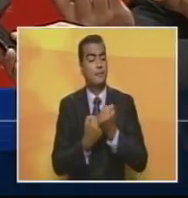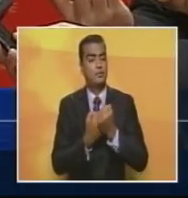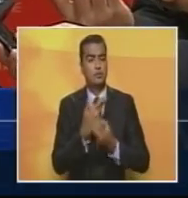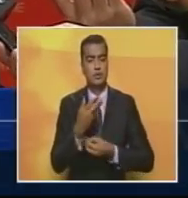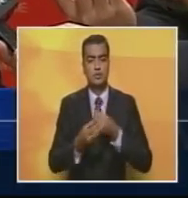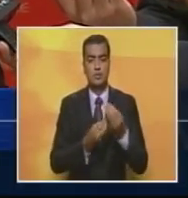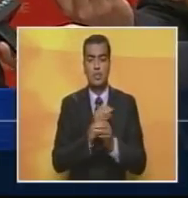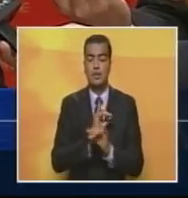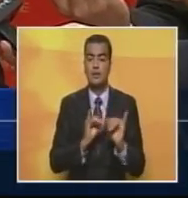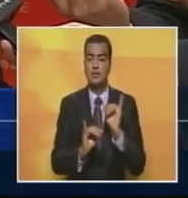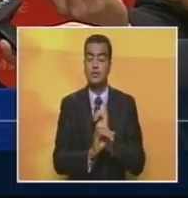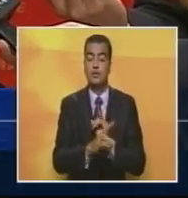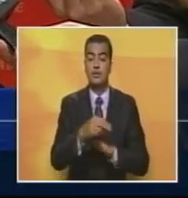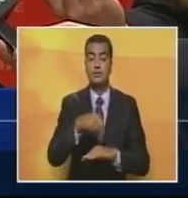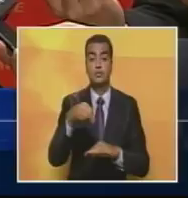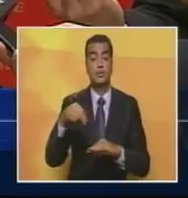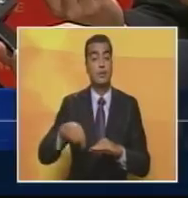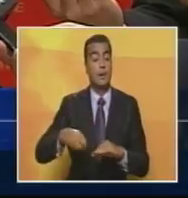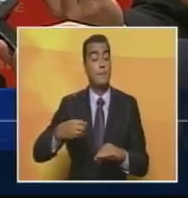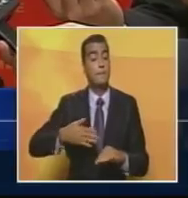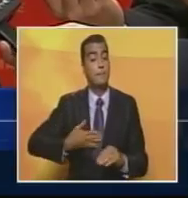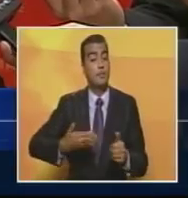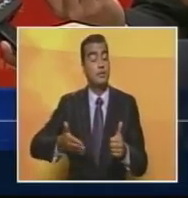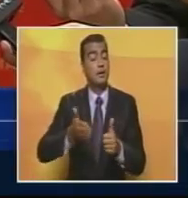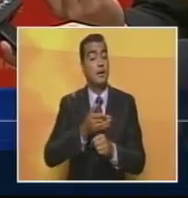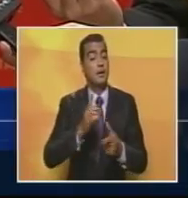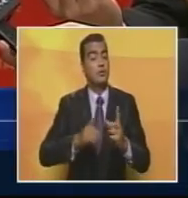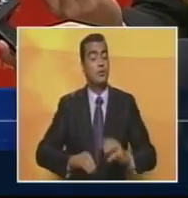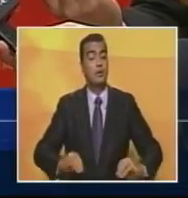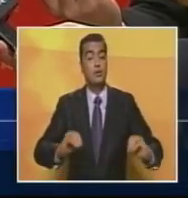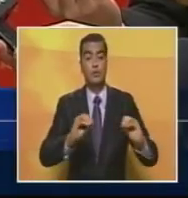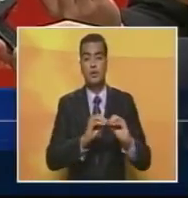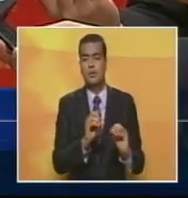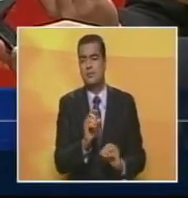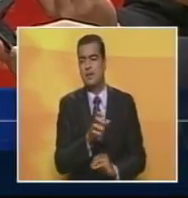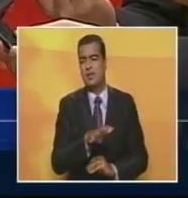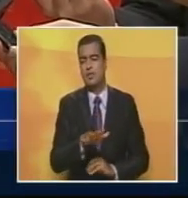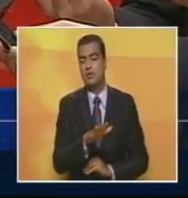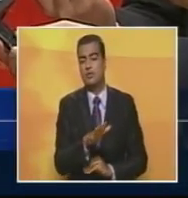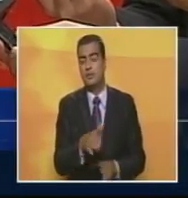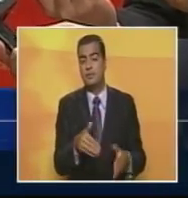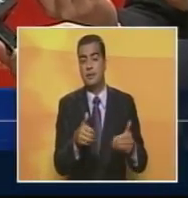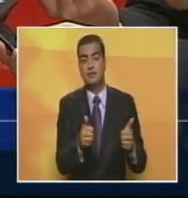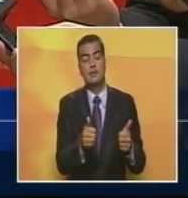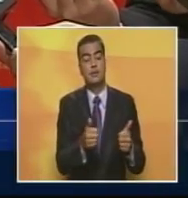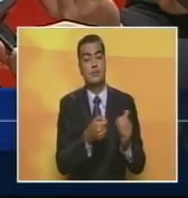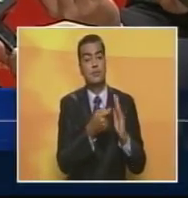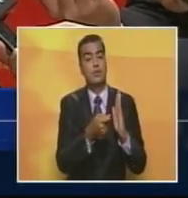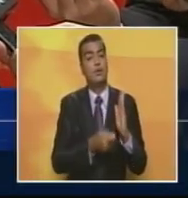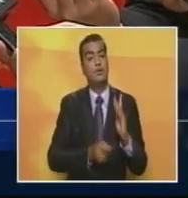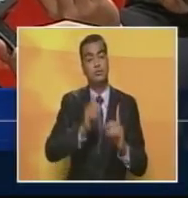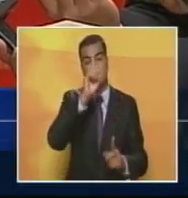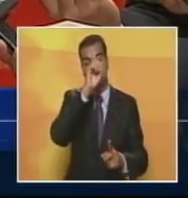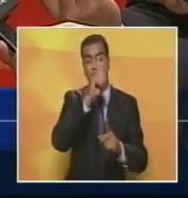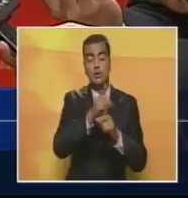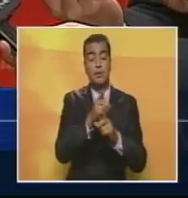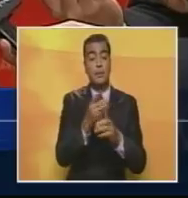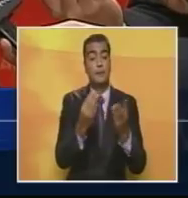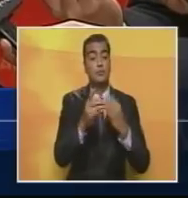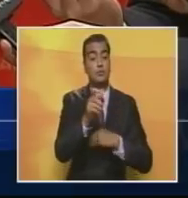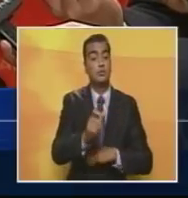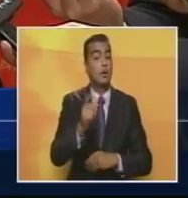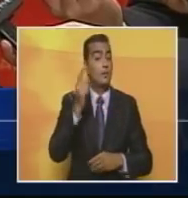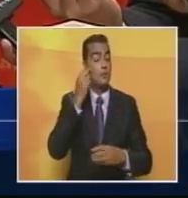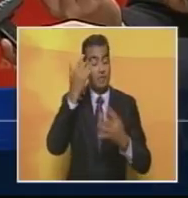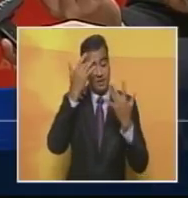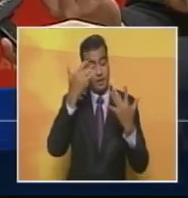organizaciones internacionales y nacionales para poder llegar a algunos acuerdos mínimos desde donde arrancar como una hoja de ruta para que muchas mujeres